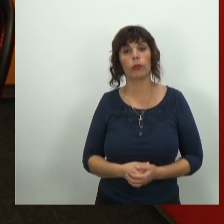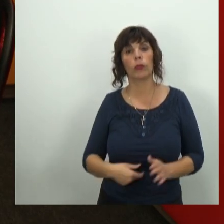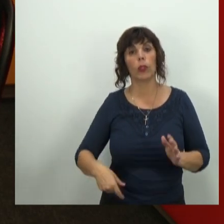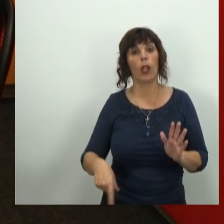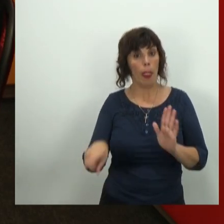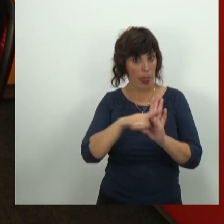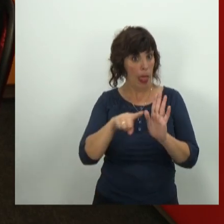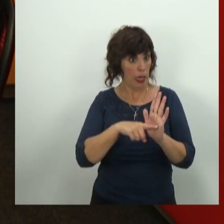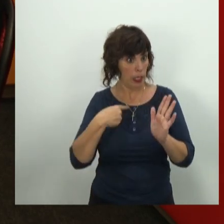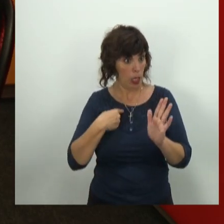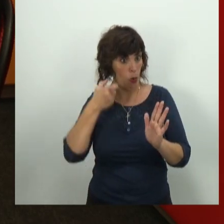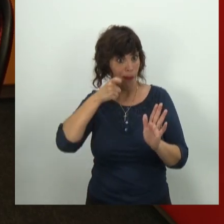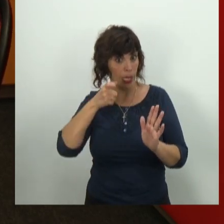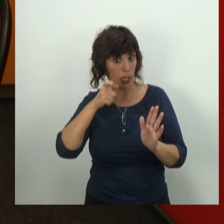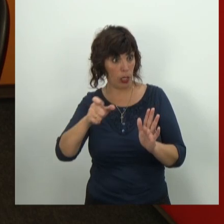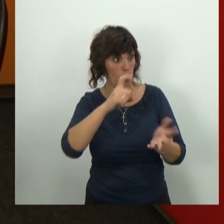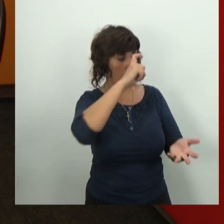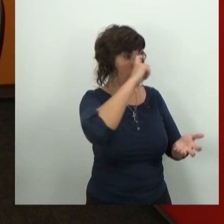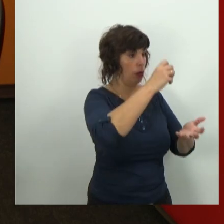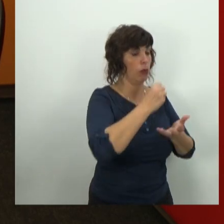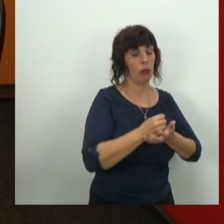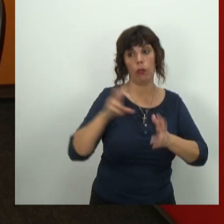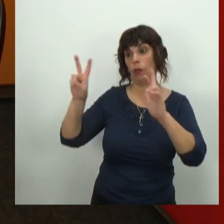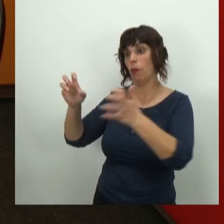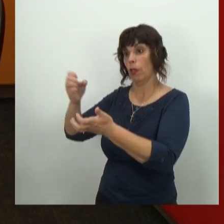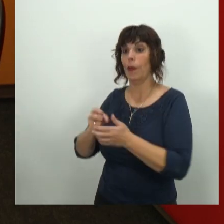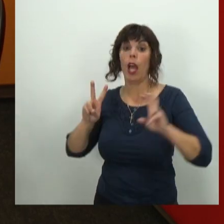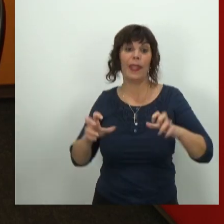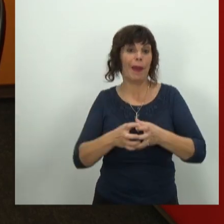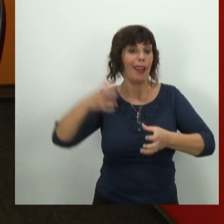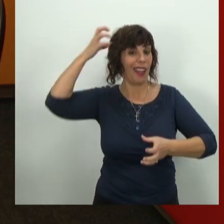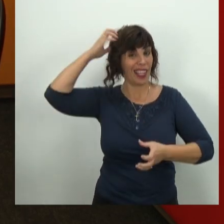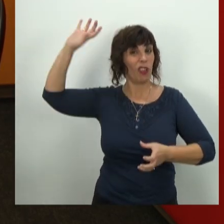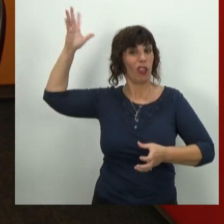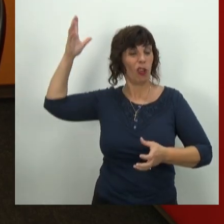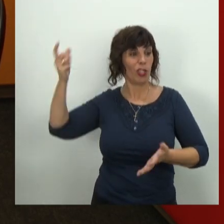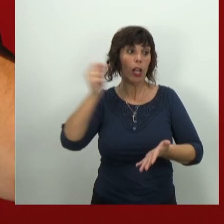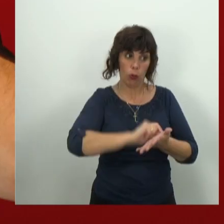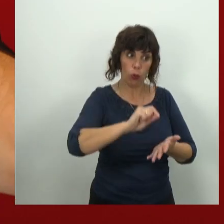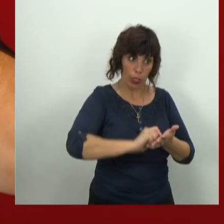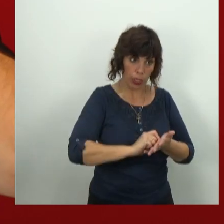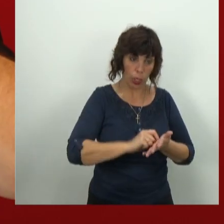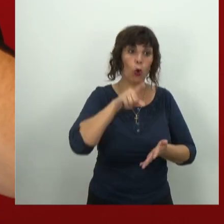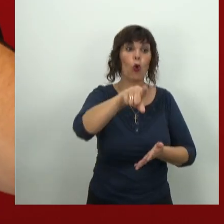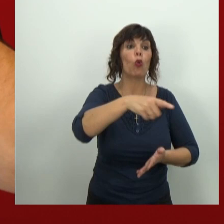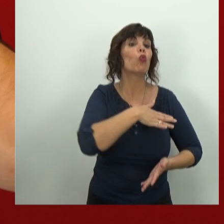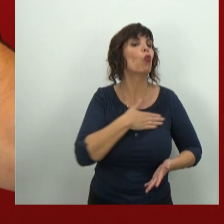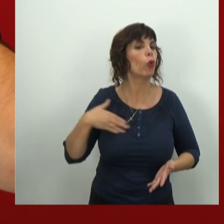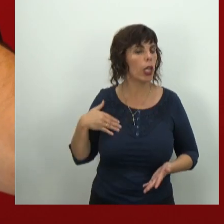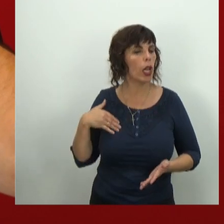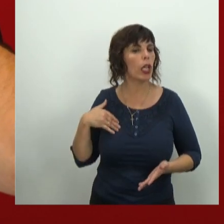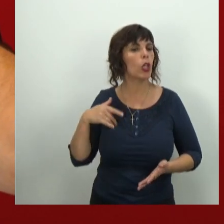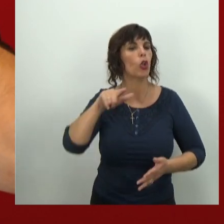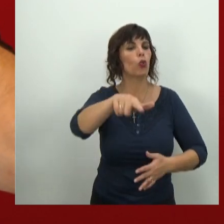lista con versículos, yo te la puedo enviar para que tú proclames el reino de los